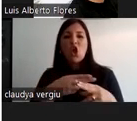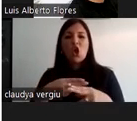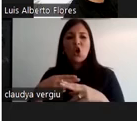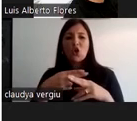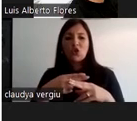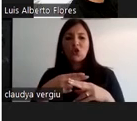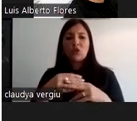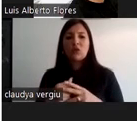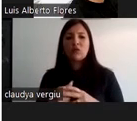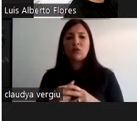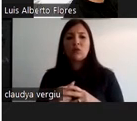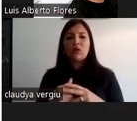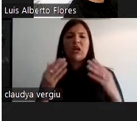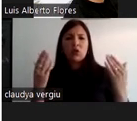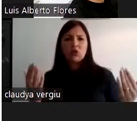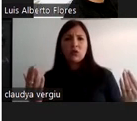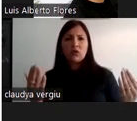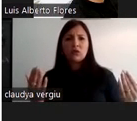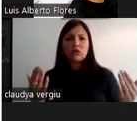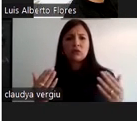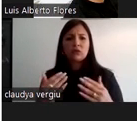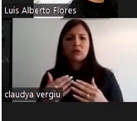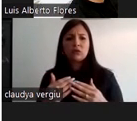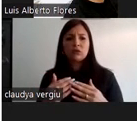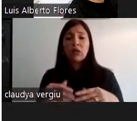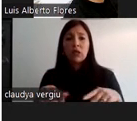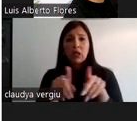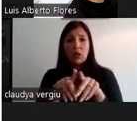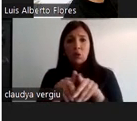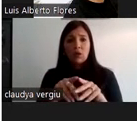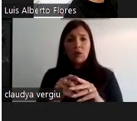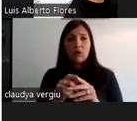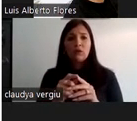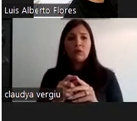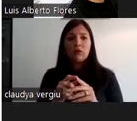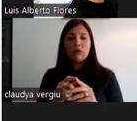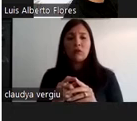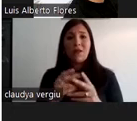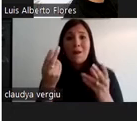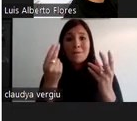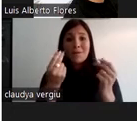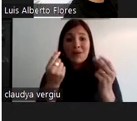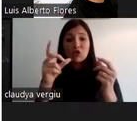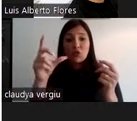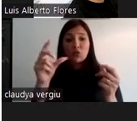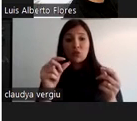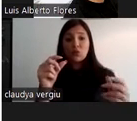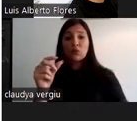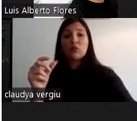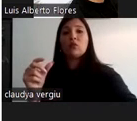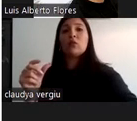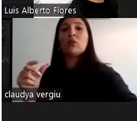entonces sin embargo debido al a los precios del crudo por ejemplo